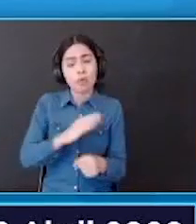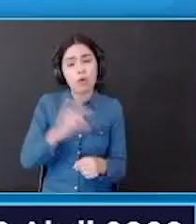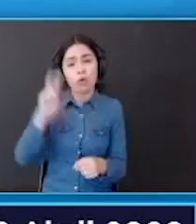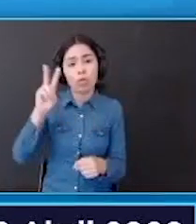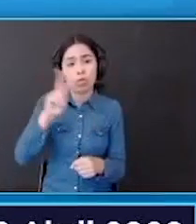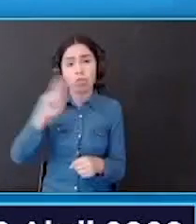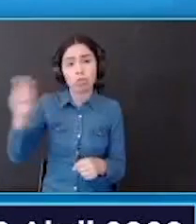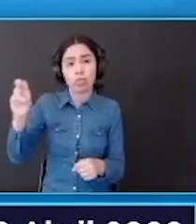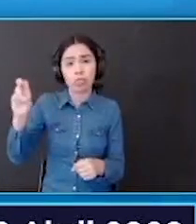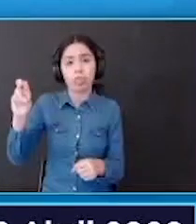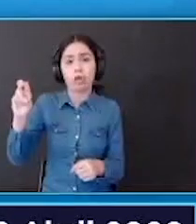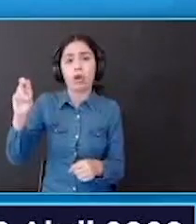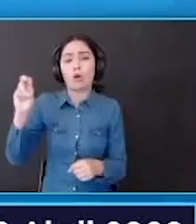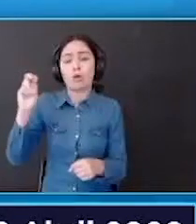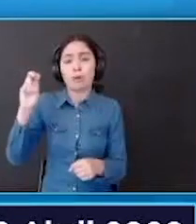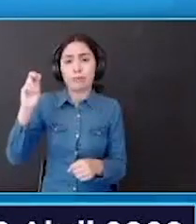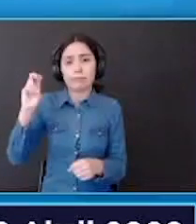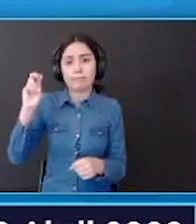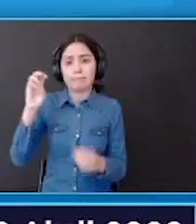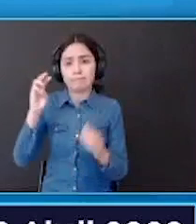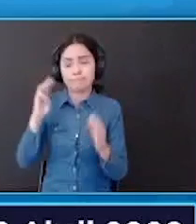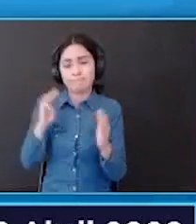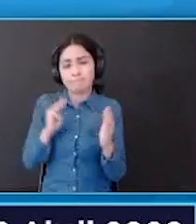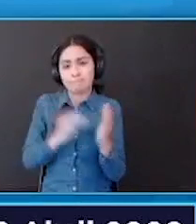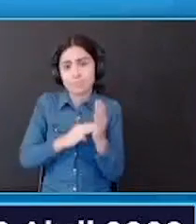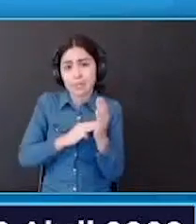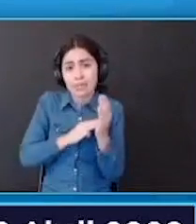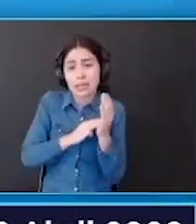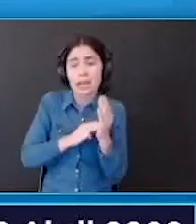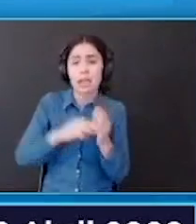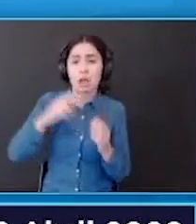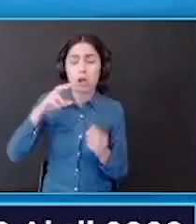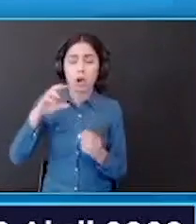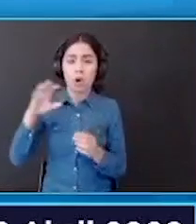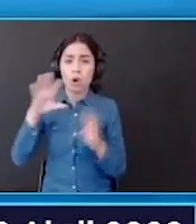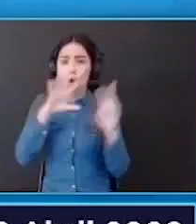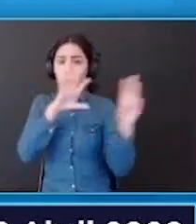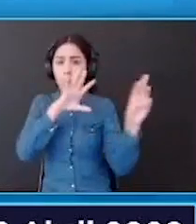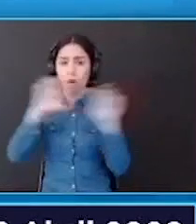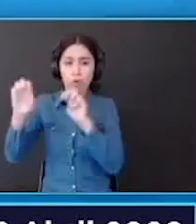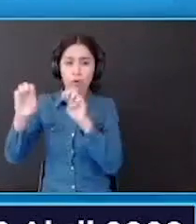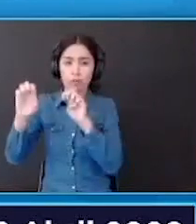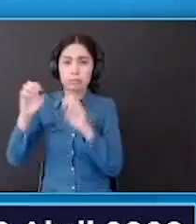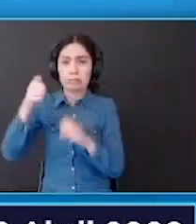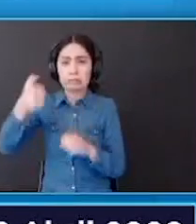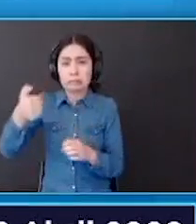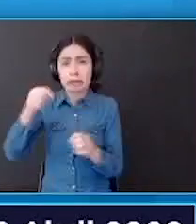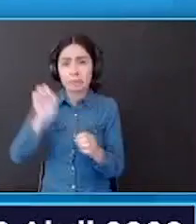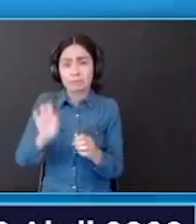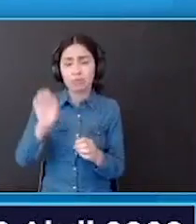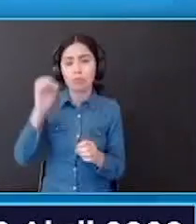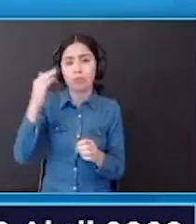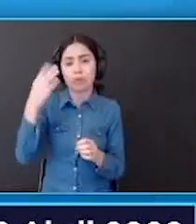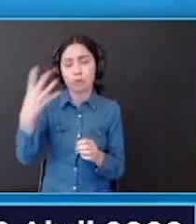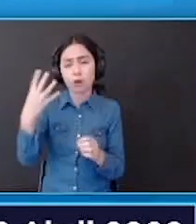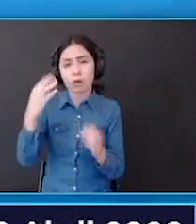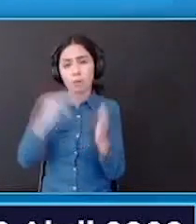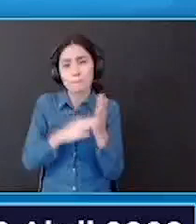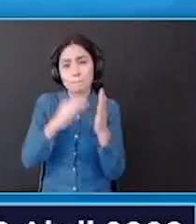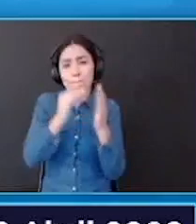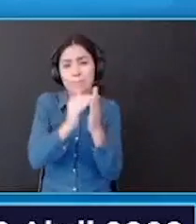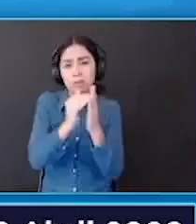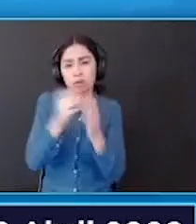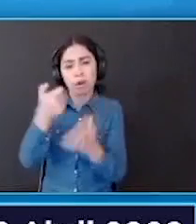de pesos y que también con lo que otros poderes nos han ofrecido,